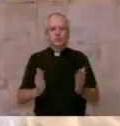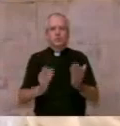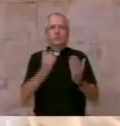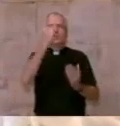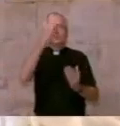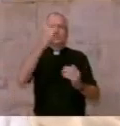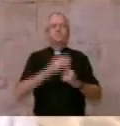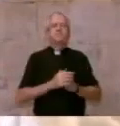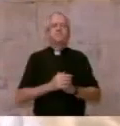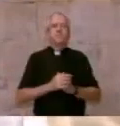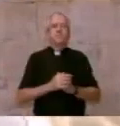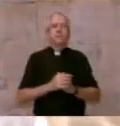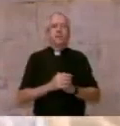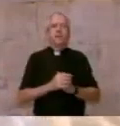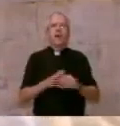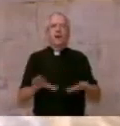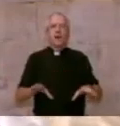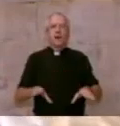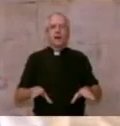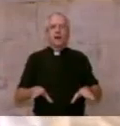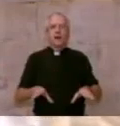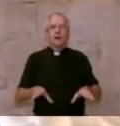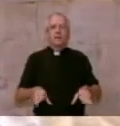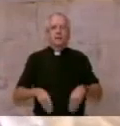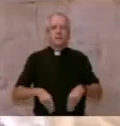pueblo redimido por ti.